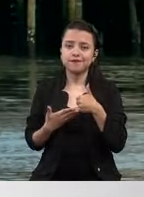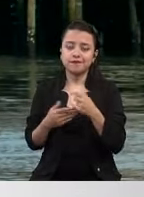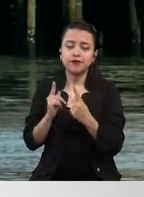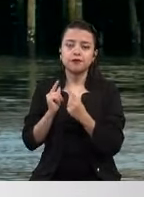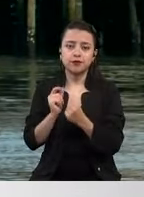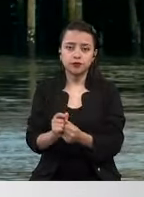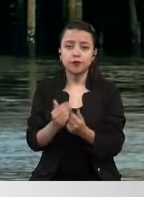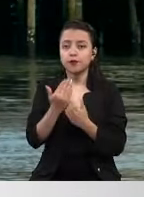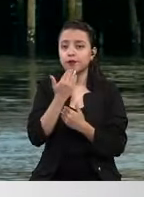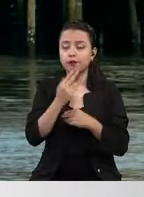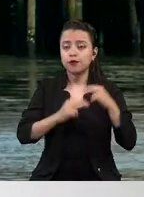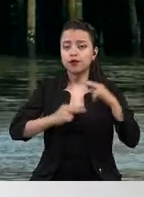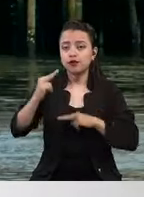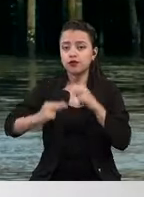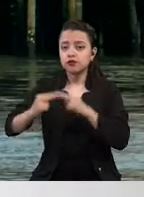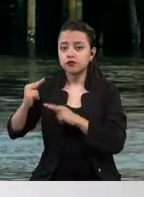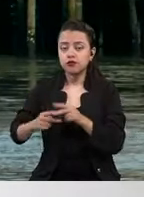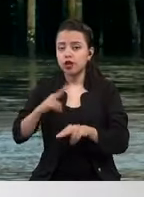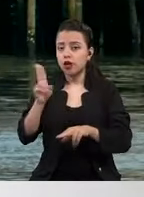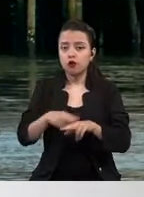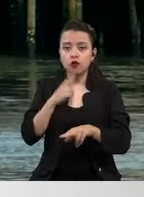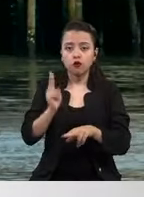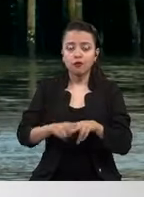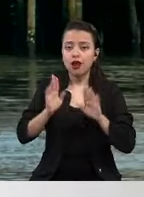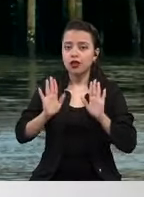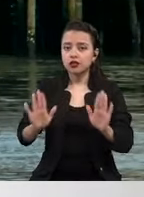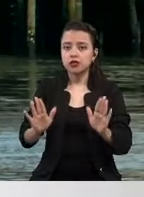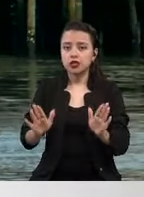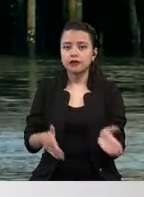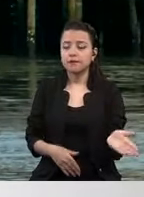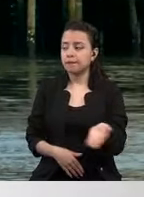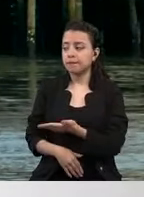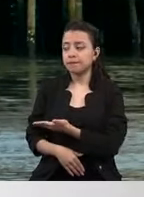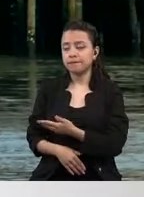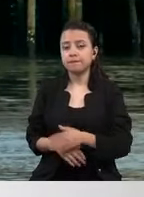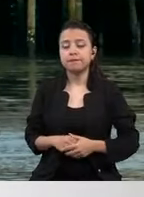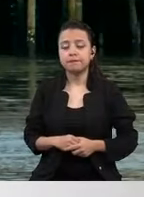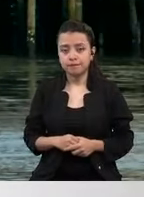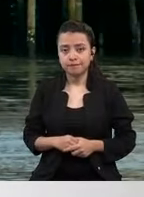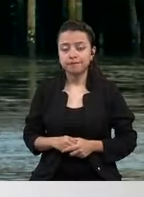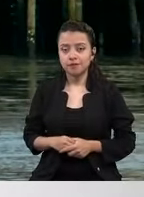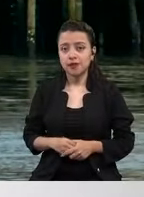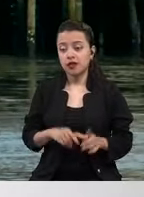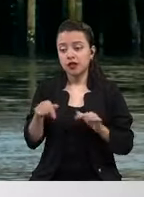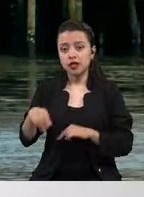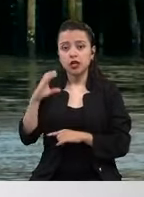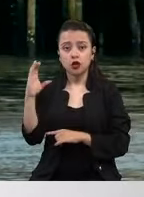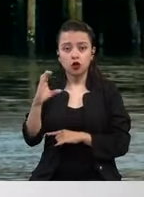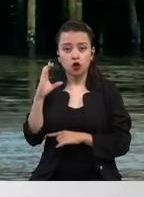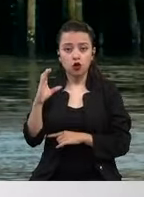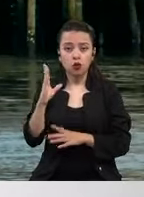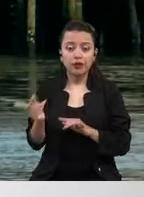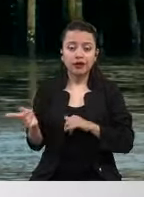temas como la infraestructura que no normalmente suele hacerse desde aquí desde el gobierno eh central no sería un tema